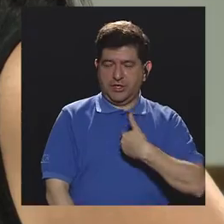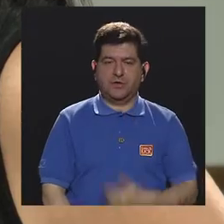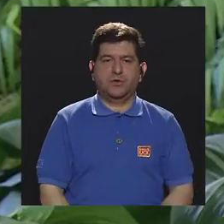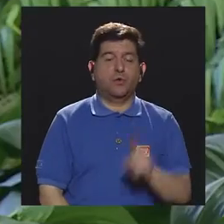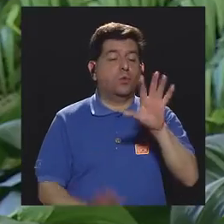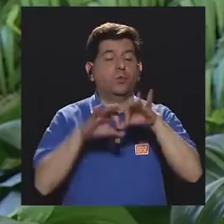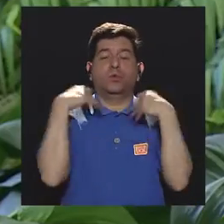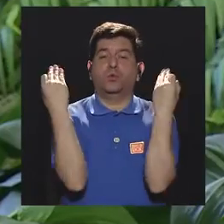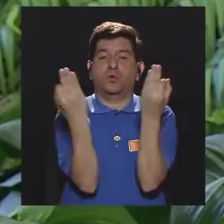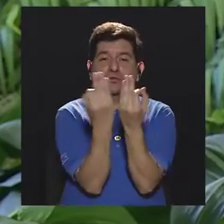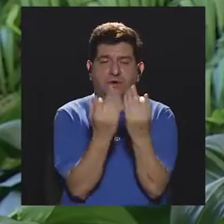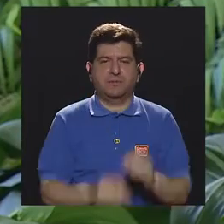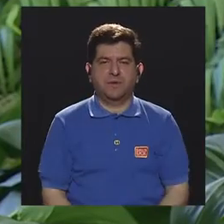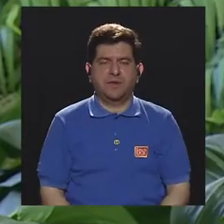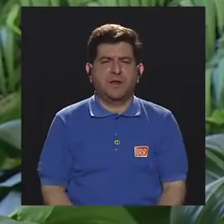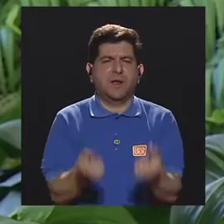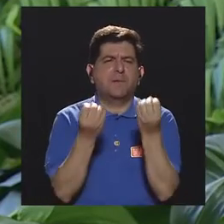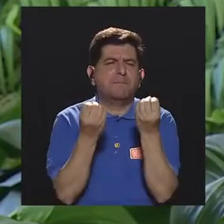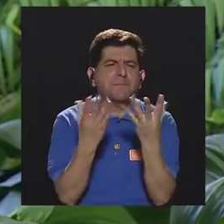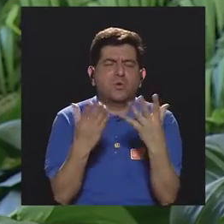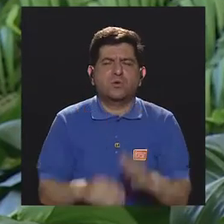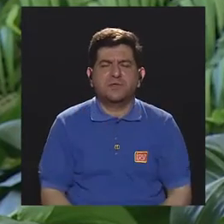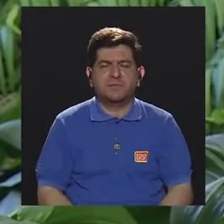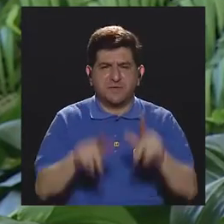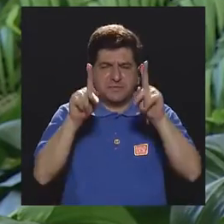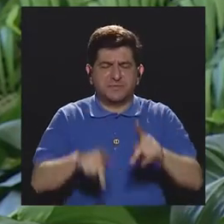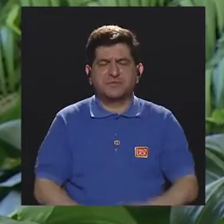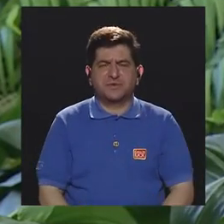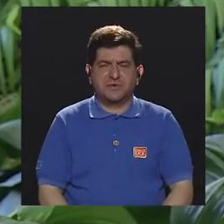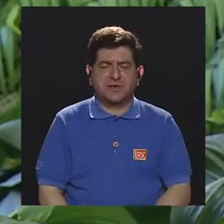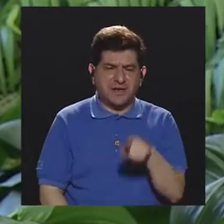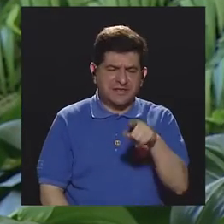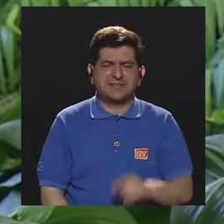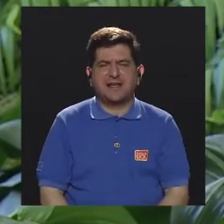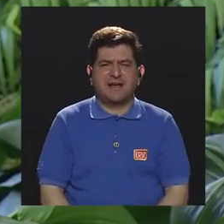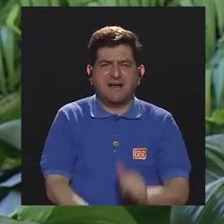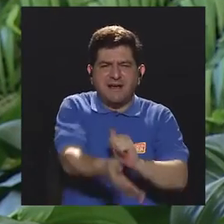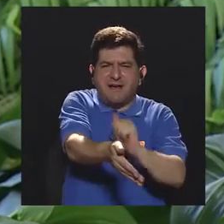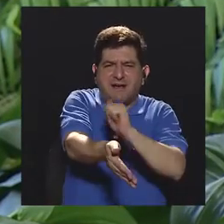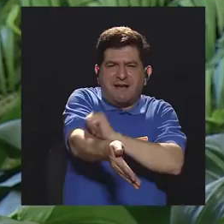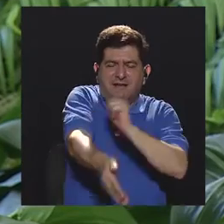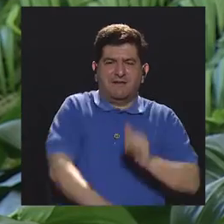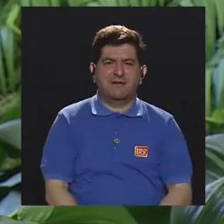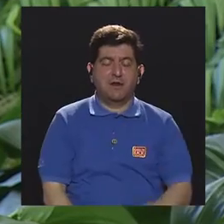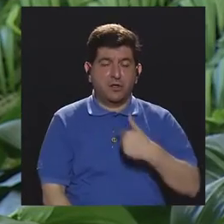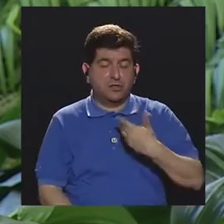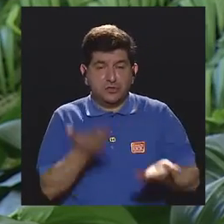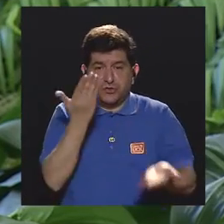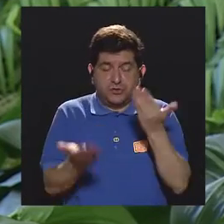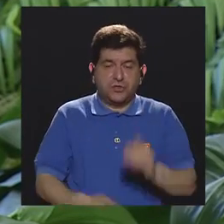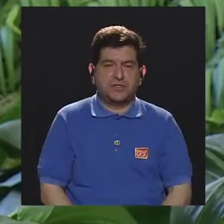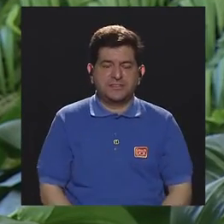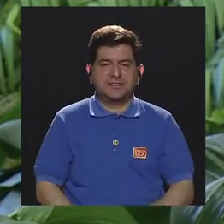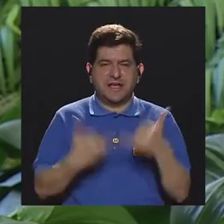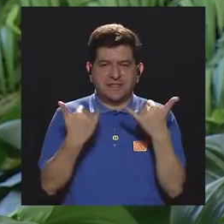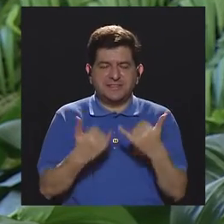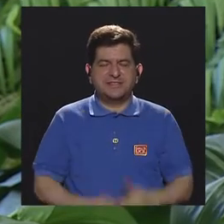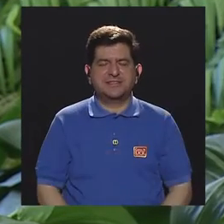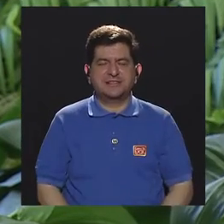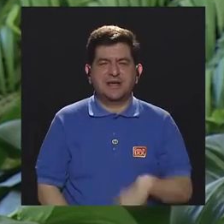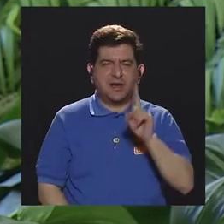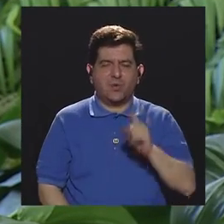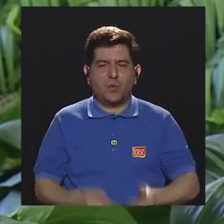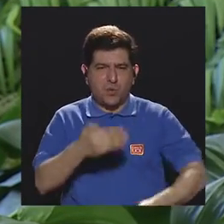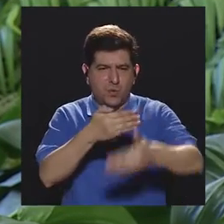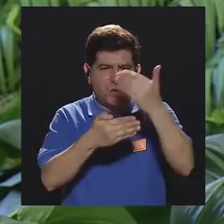tengo una familia que hay mucho alcoholismo activo, por hablar de químicas, pues muy probablemente yo voy a tener una predisposición,